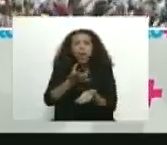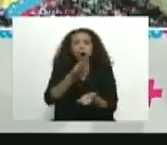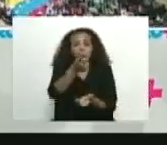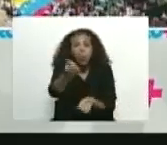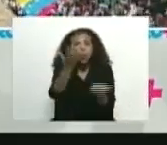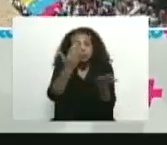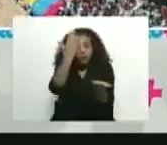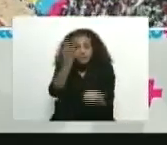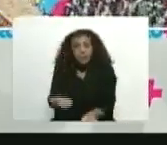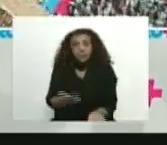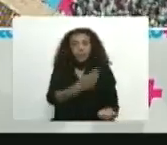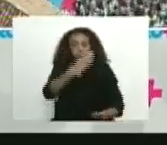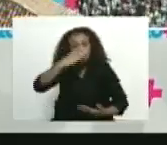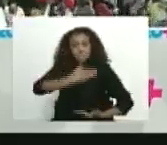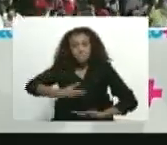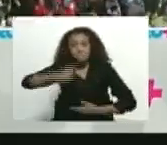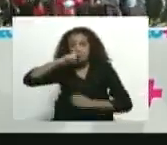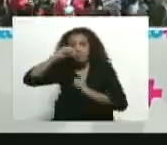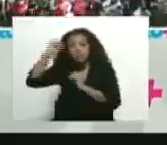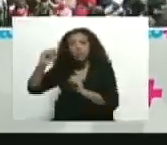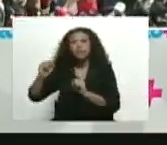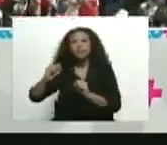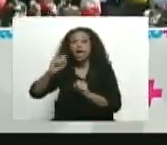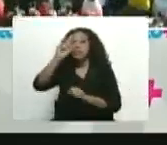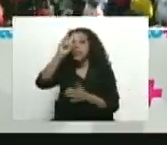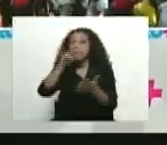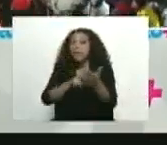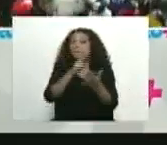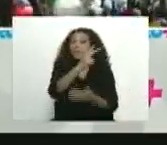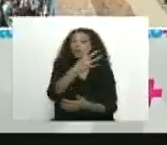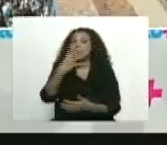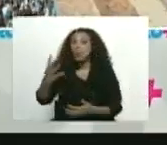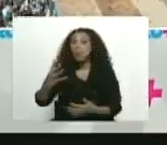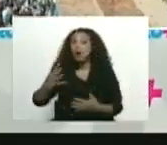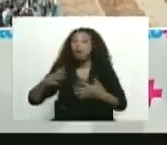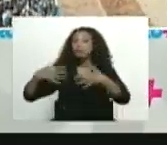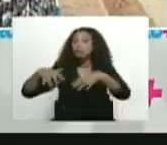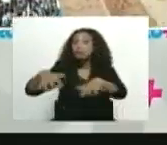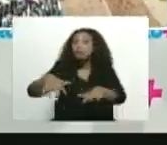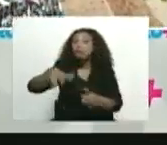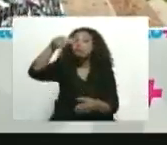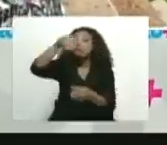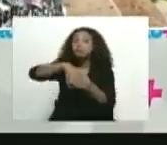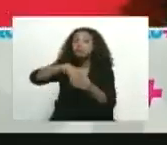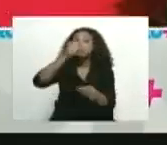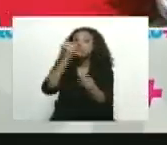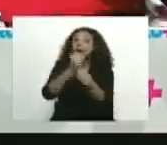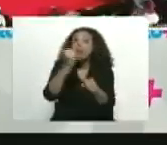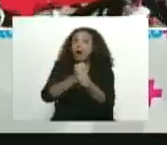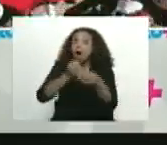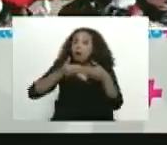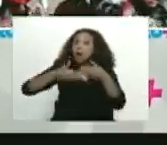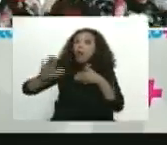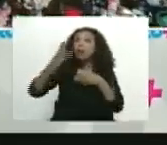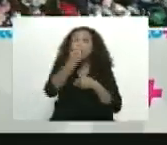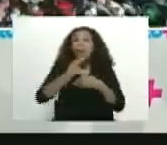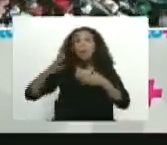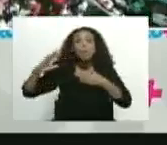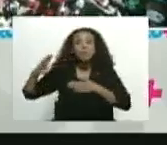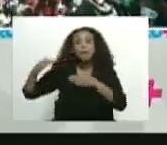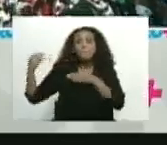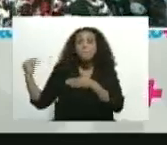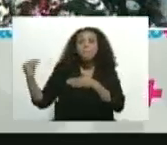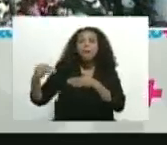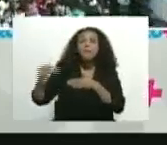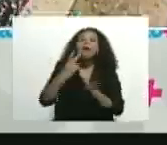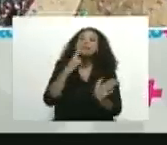como presidente, que nosotros para el año 2024 vamos a salir a la calle y vamos a seguir trabajando comprometidos, y